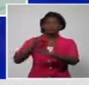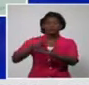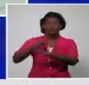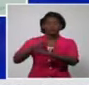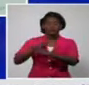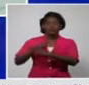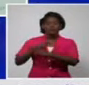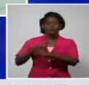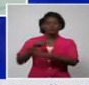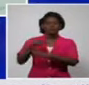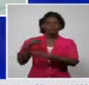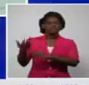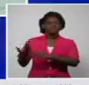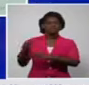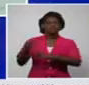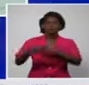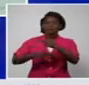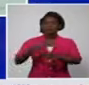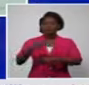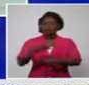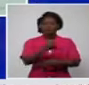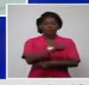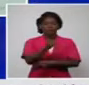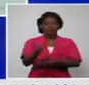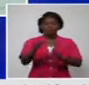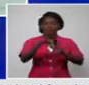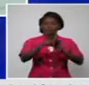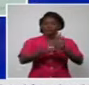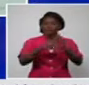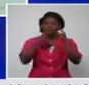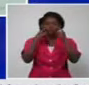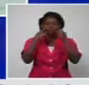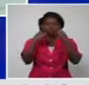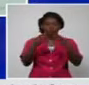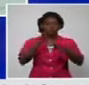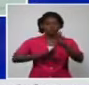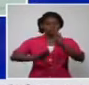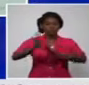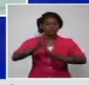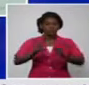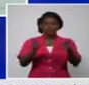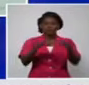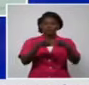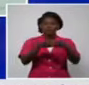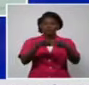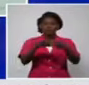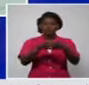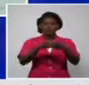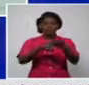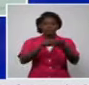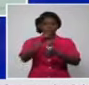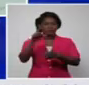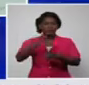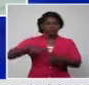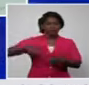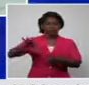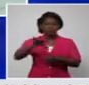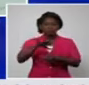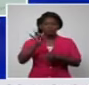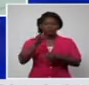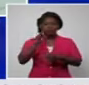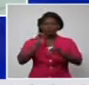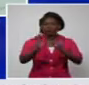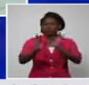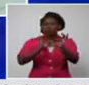haciendo un grupo de acciones importantes bajo la conducción de su Consejo de Defensa y